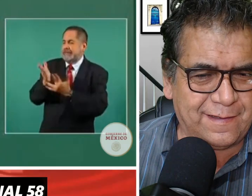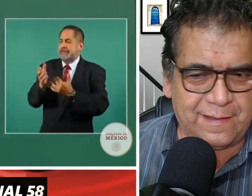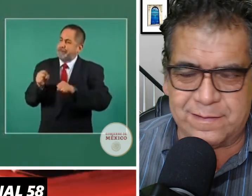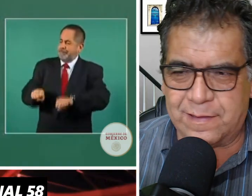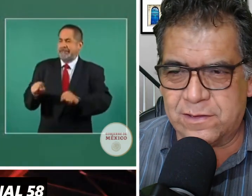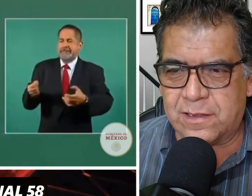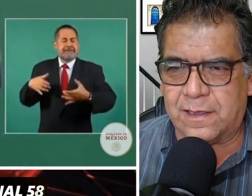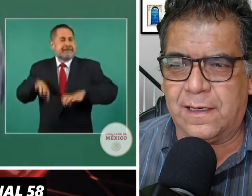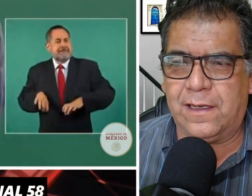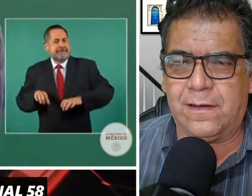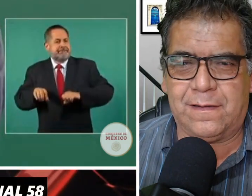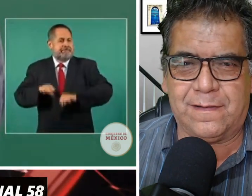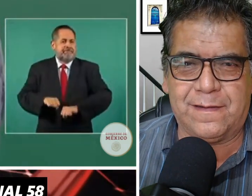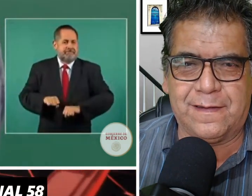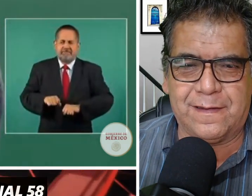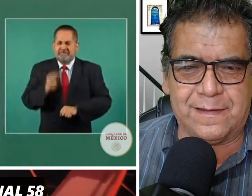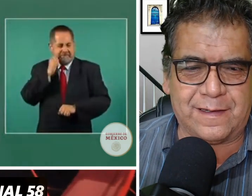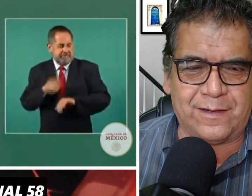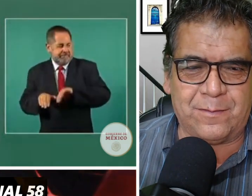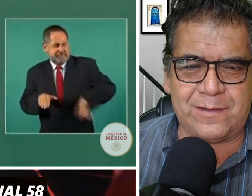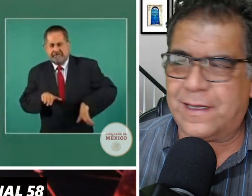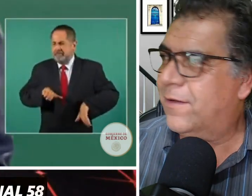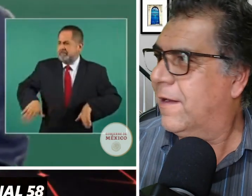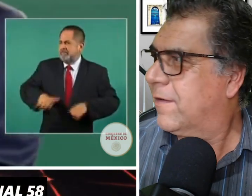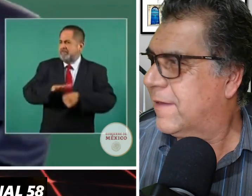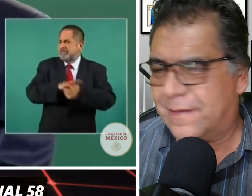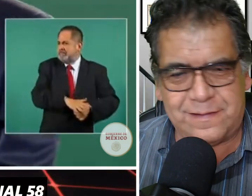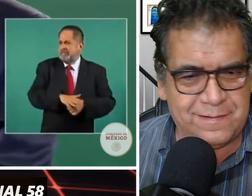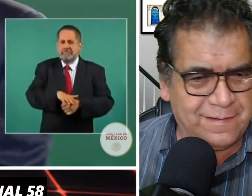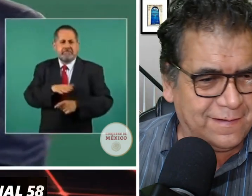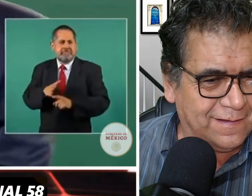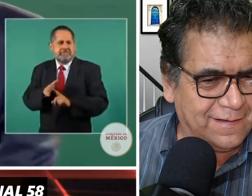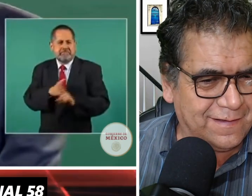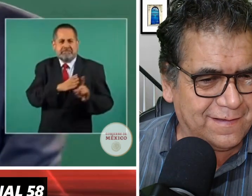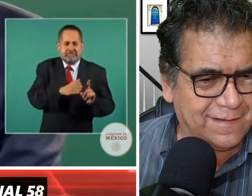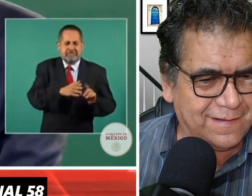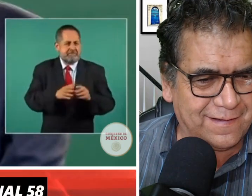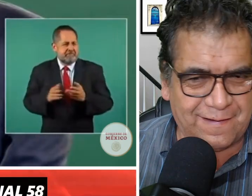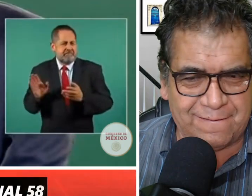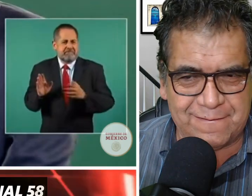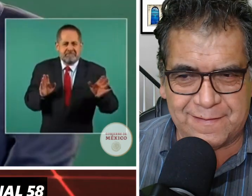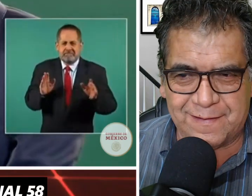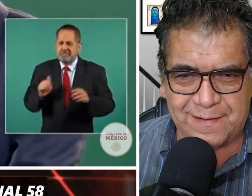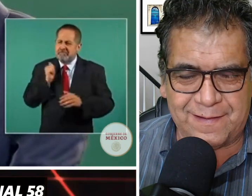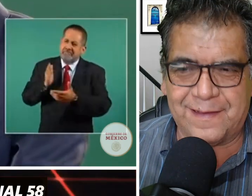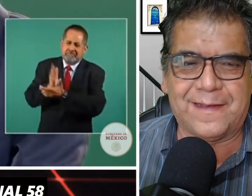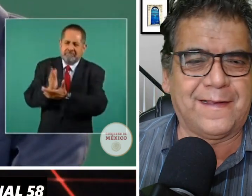incluso voy a atropellar a todos, a todo el que se me enfrente,